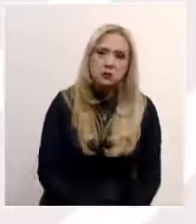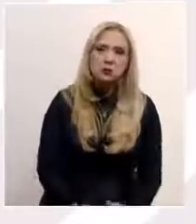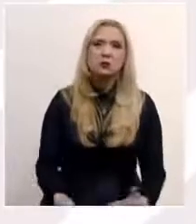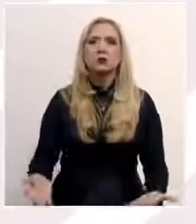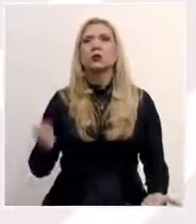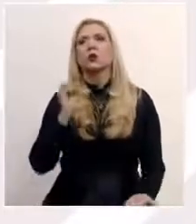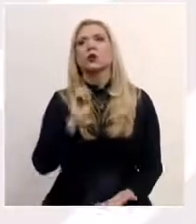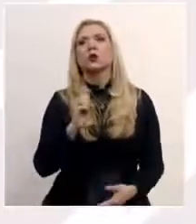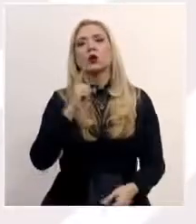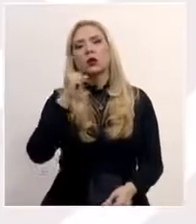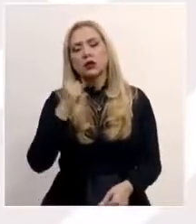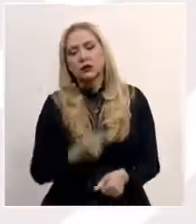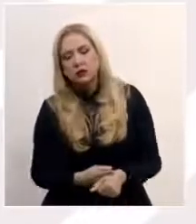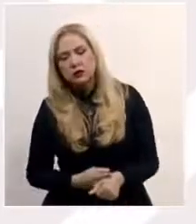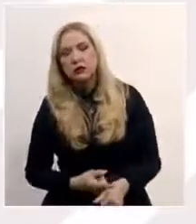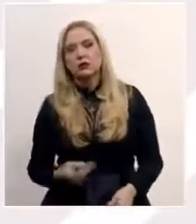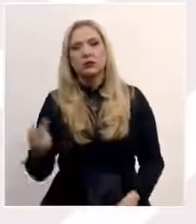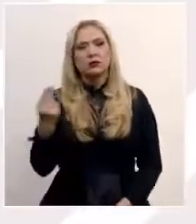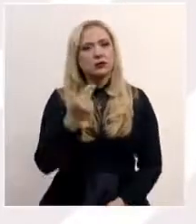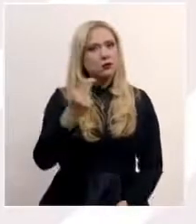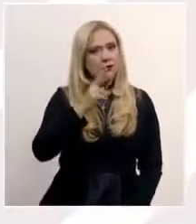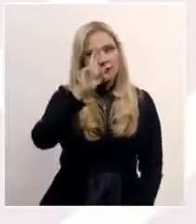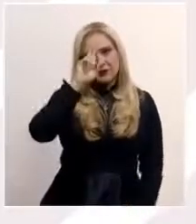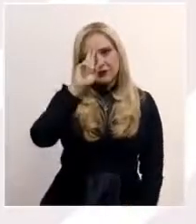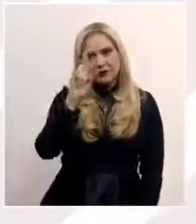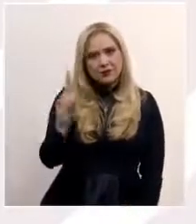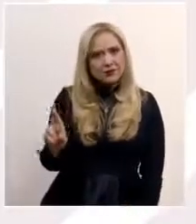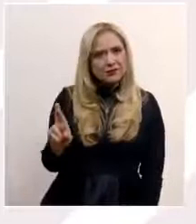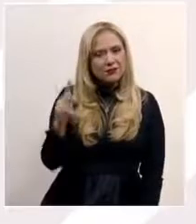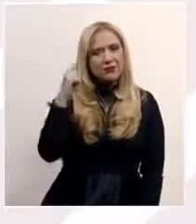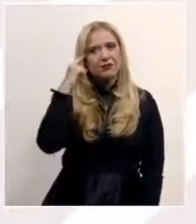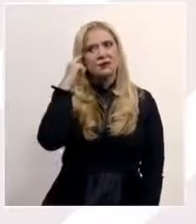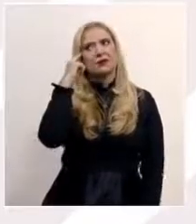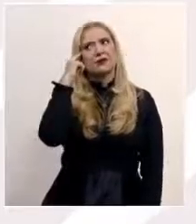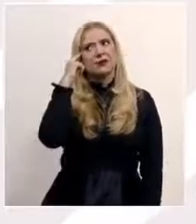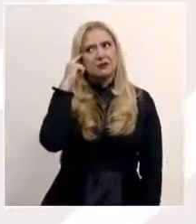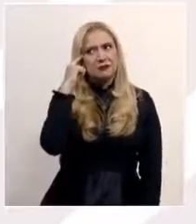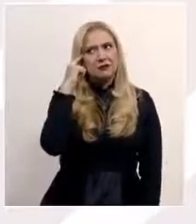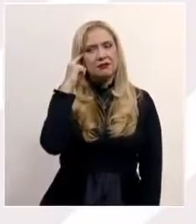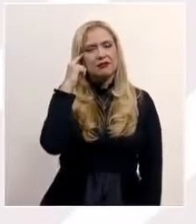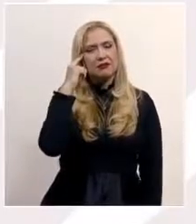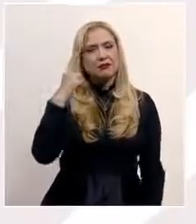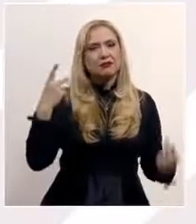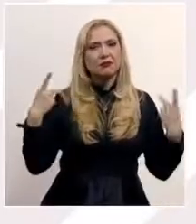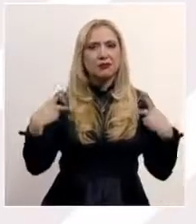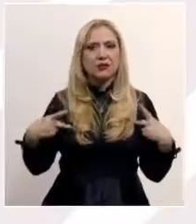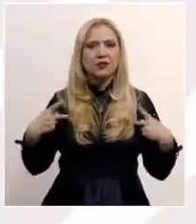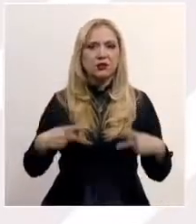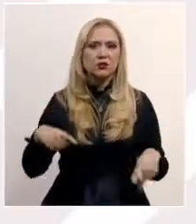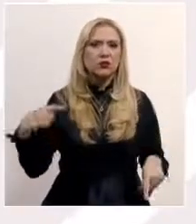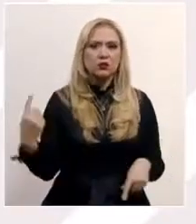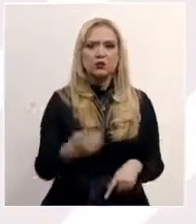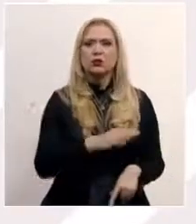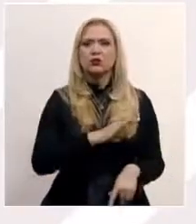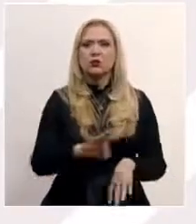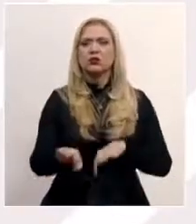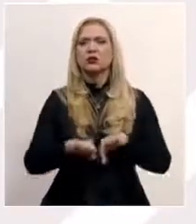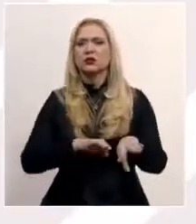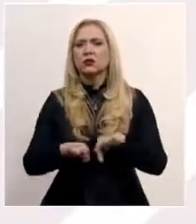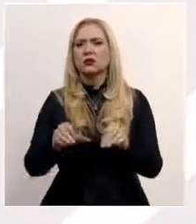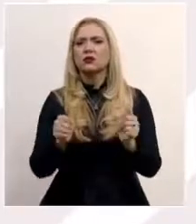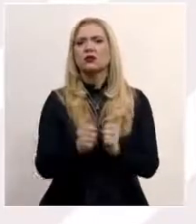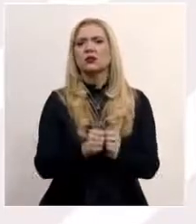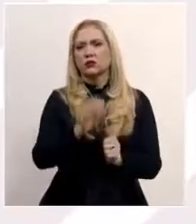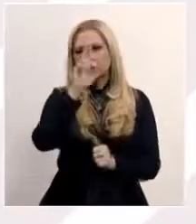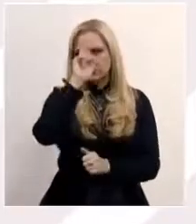tener alguna enfermedad, tienen que repensarse, ¿no? De forma que las personas podamos trabajar en un ambiente